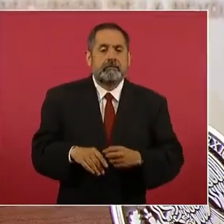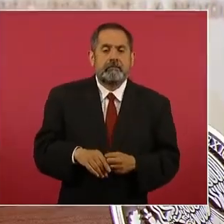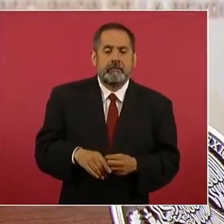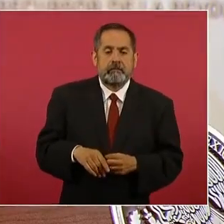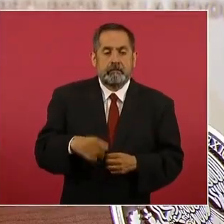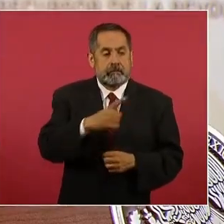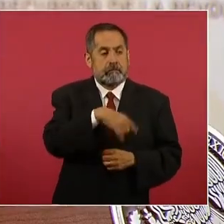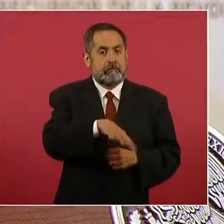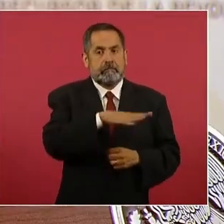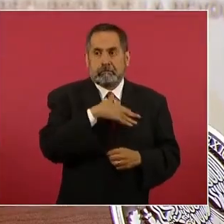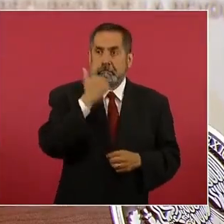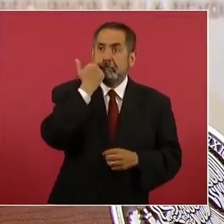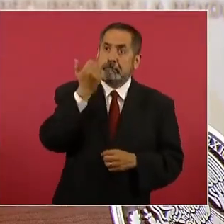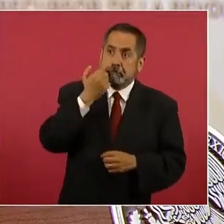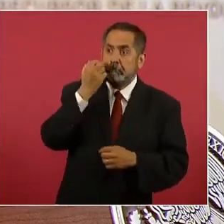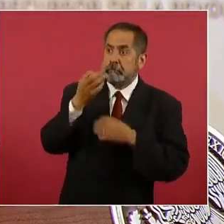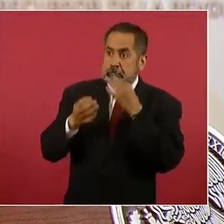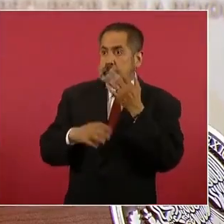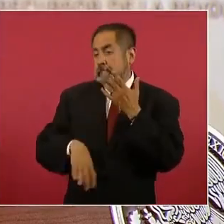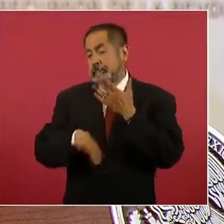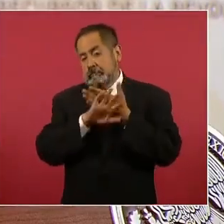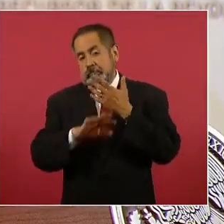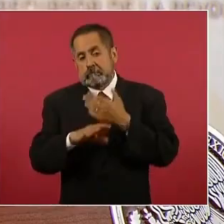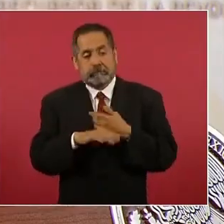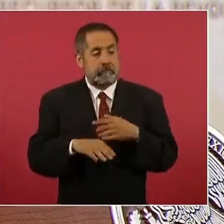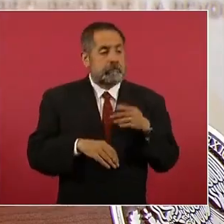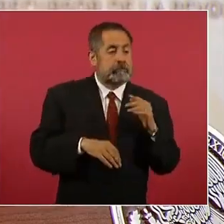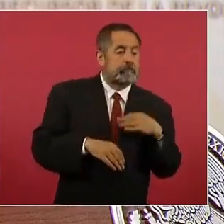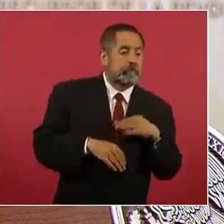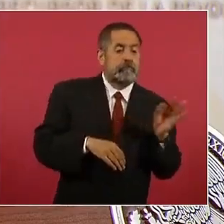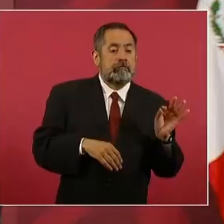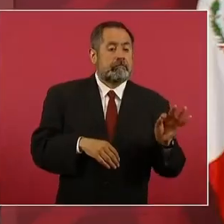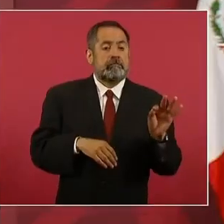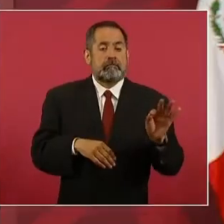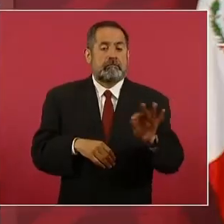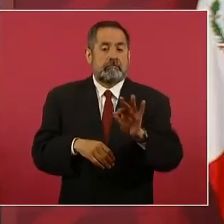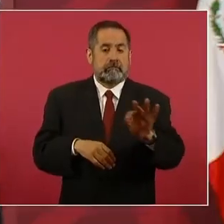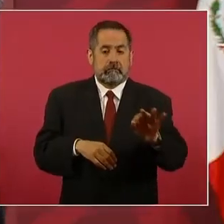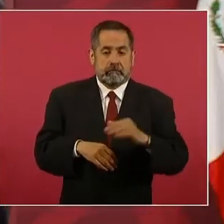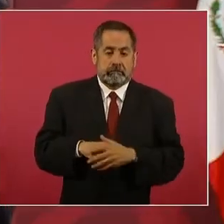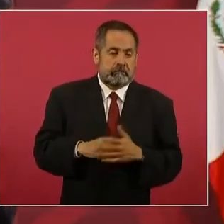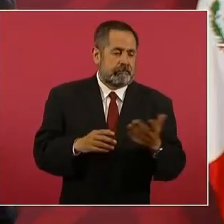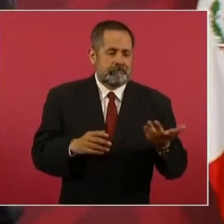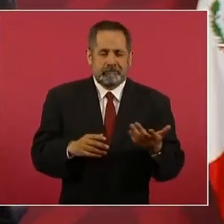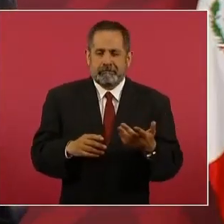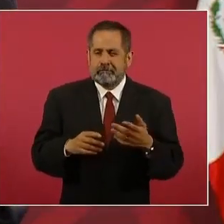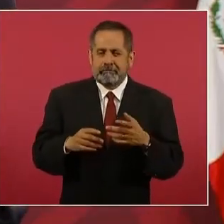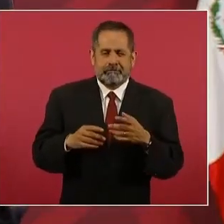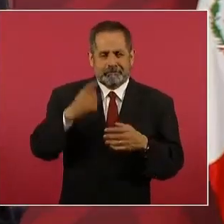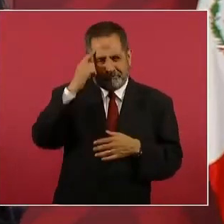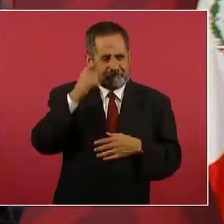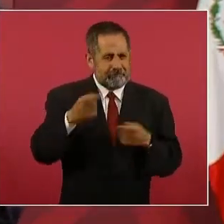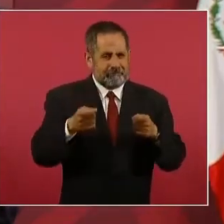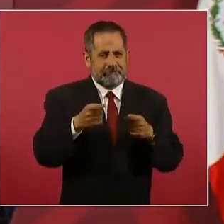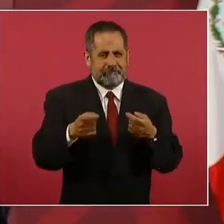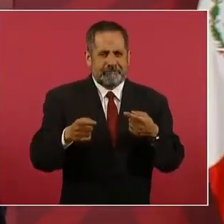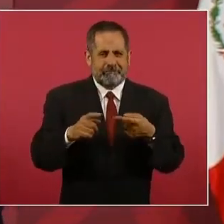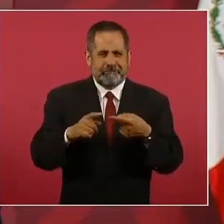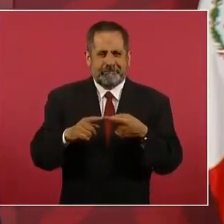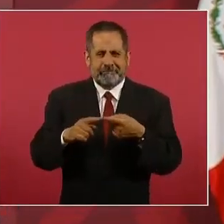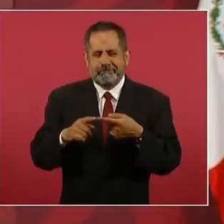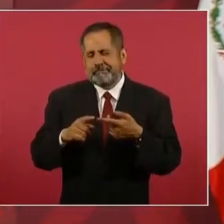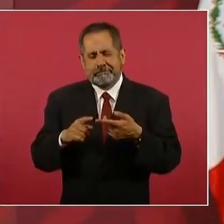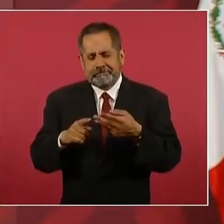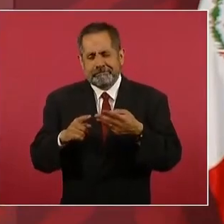estamos dejando a los médicos y a las enfermeras al final y que ponemos por delante a los soldados y a los marinos.